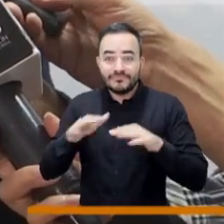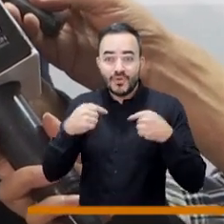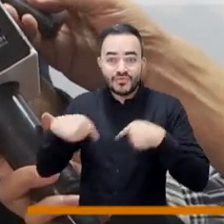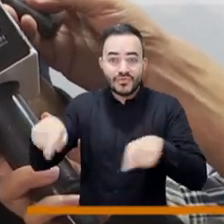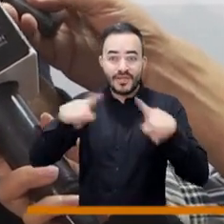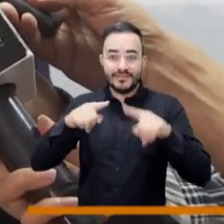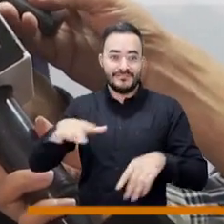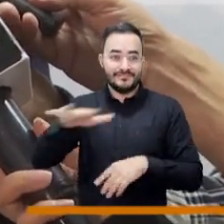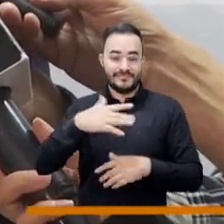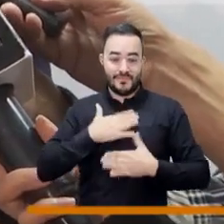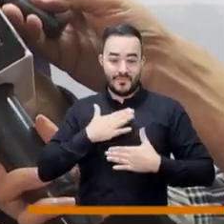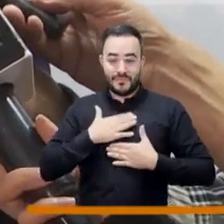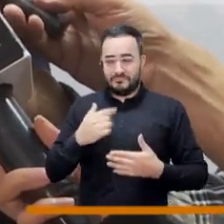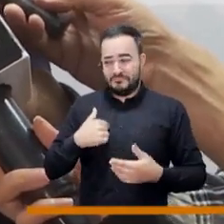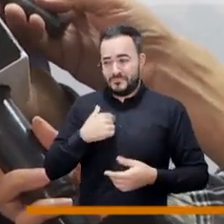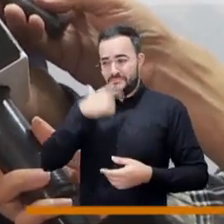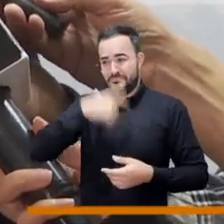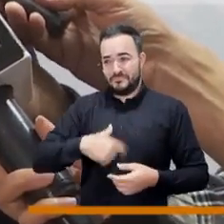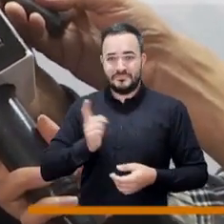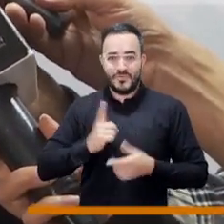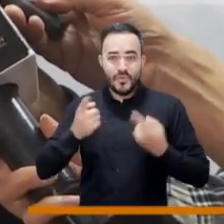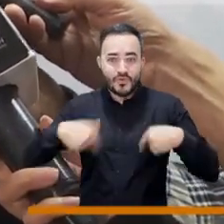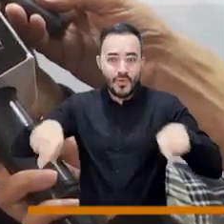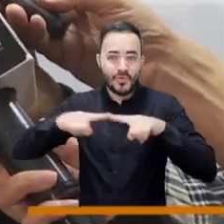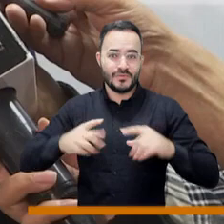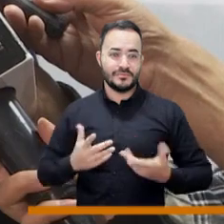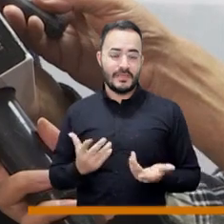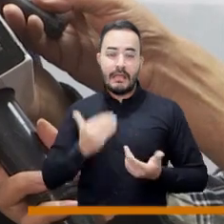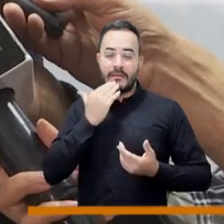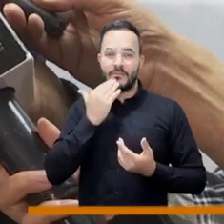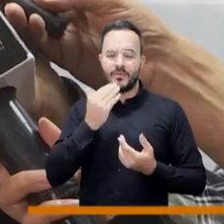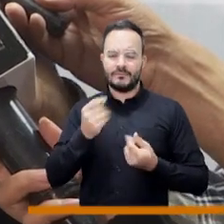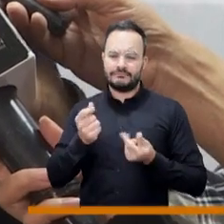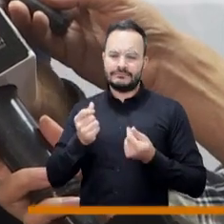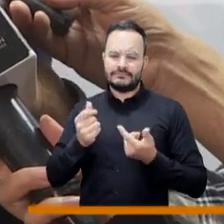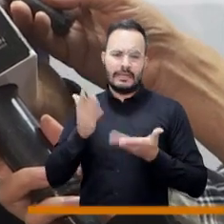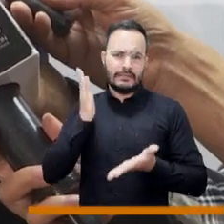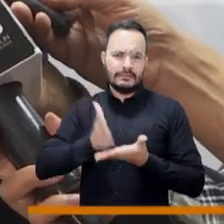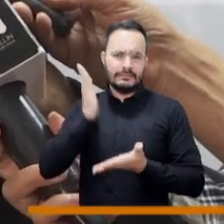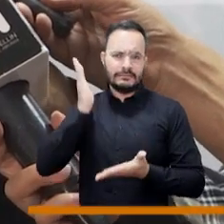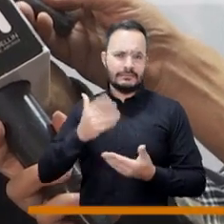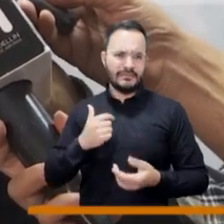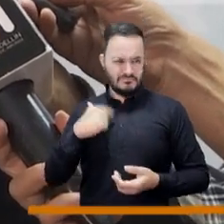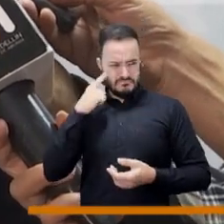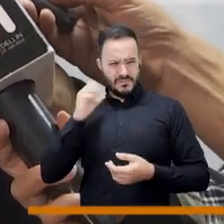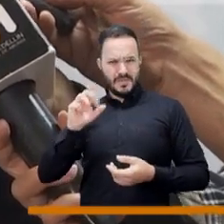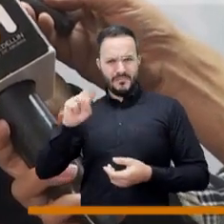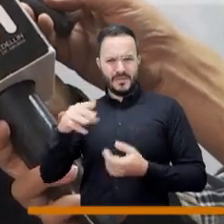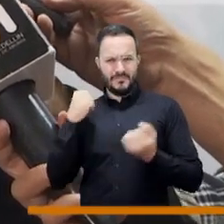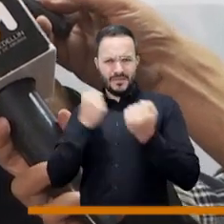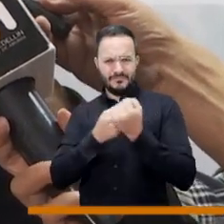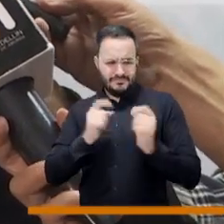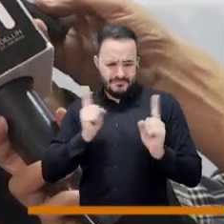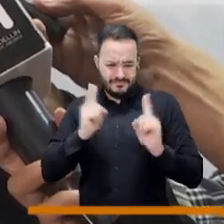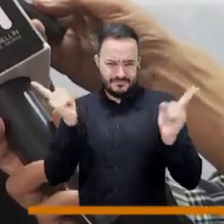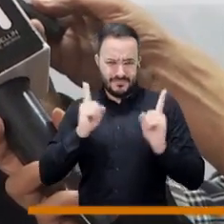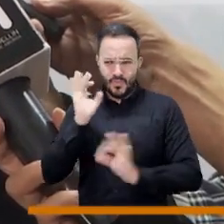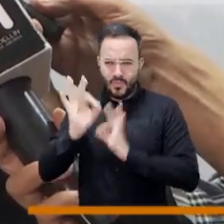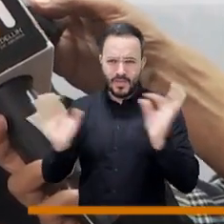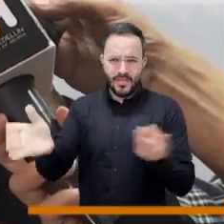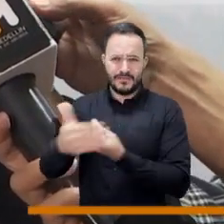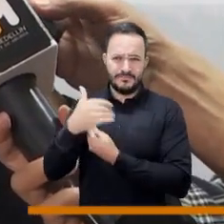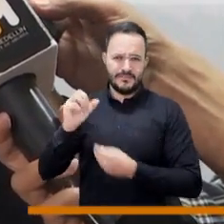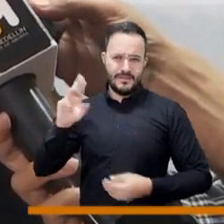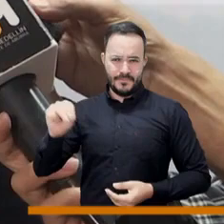patrimonio que es público, no es nuestro, es de ustedes, de quienes están viendo. Cualquier alternativa que ponga en riesgo un peso público,